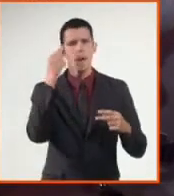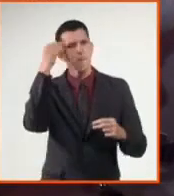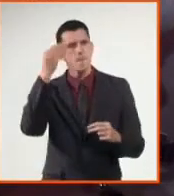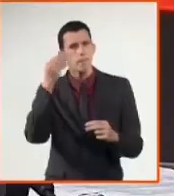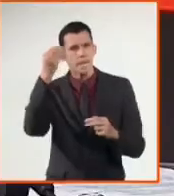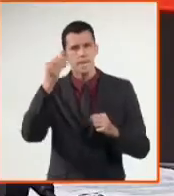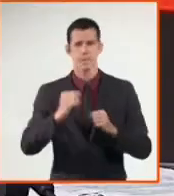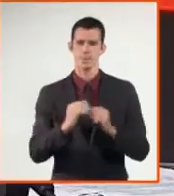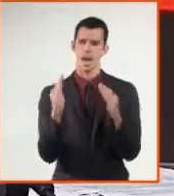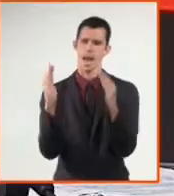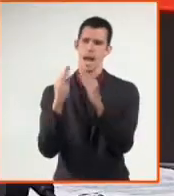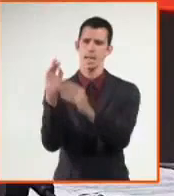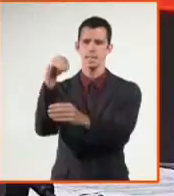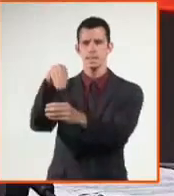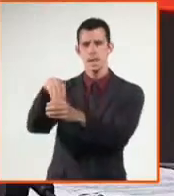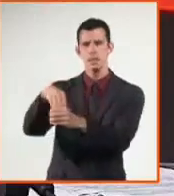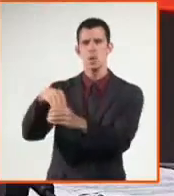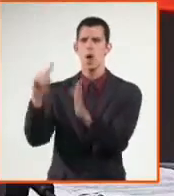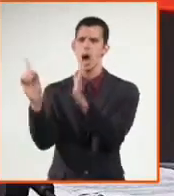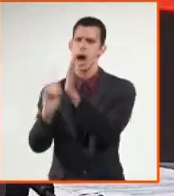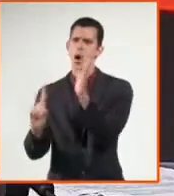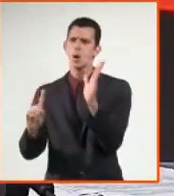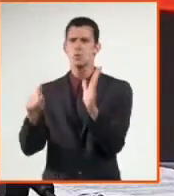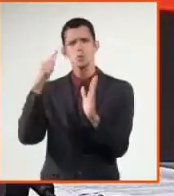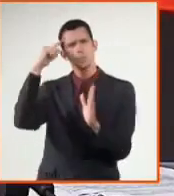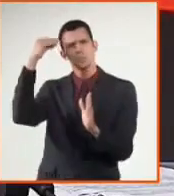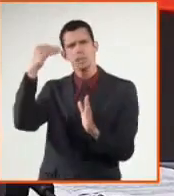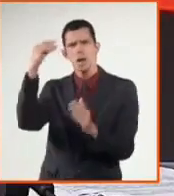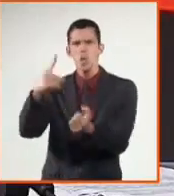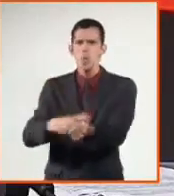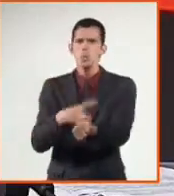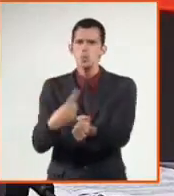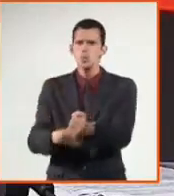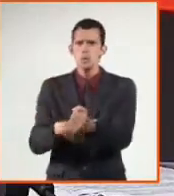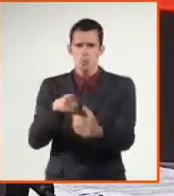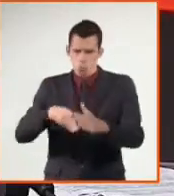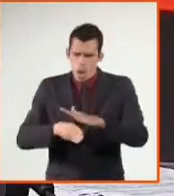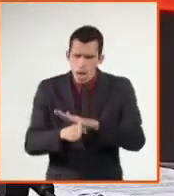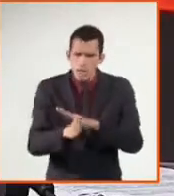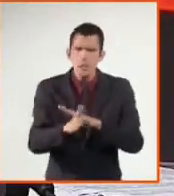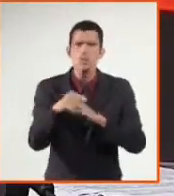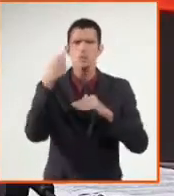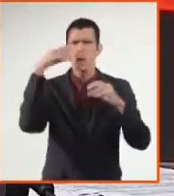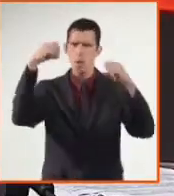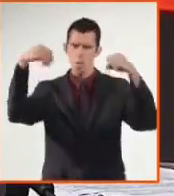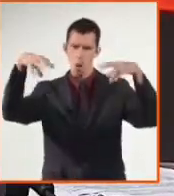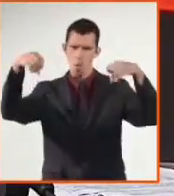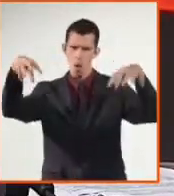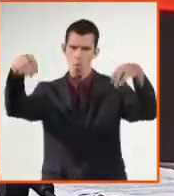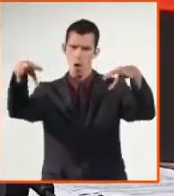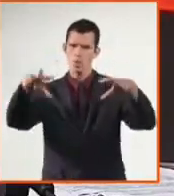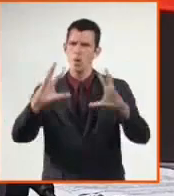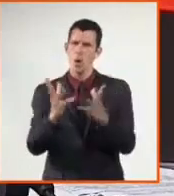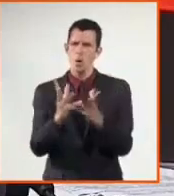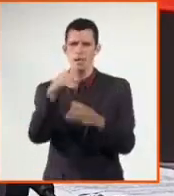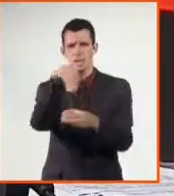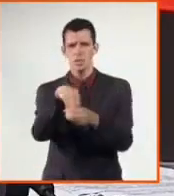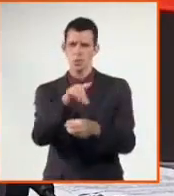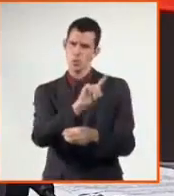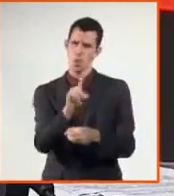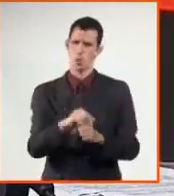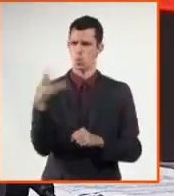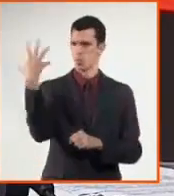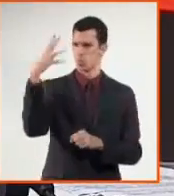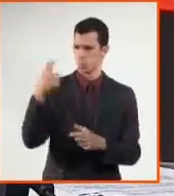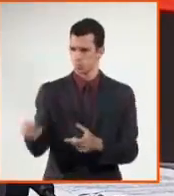estatal como en toda la economía hay que decir que estas medidas vienen a complementar la estrategia que tiene el país que se ha explicado en otros momentos